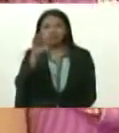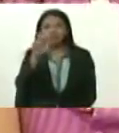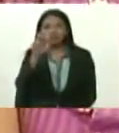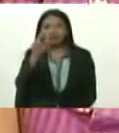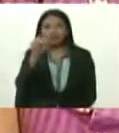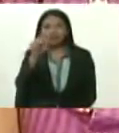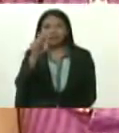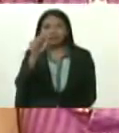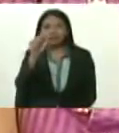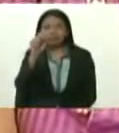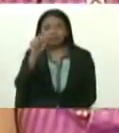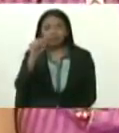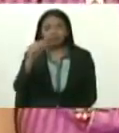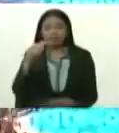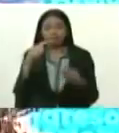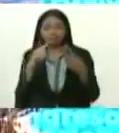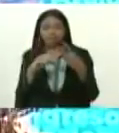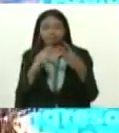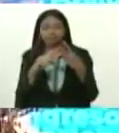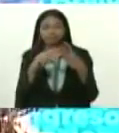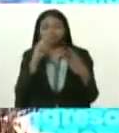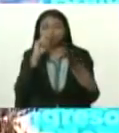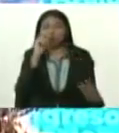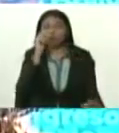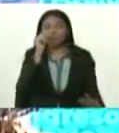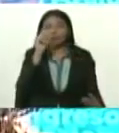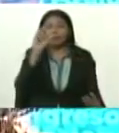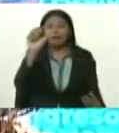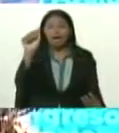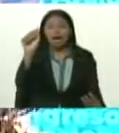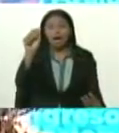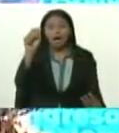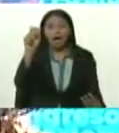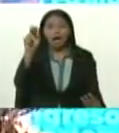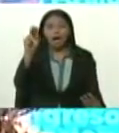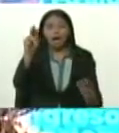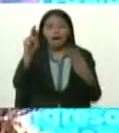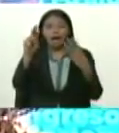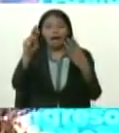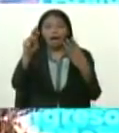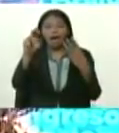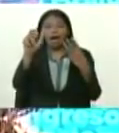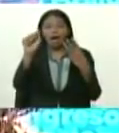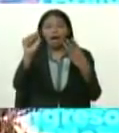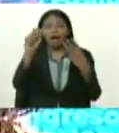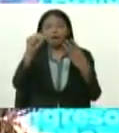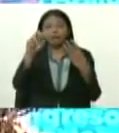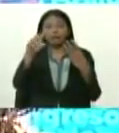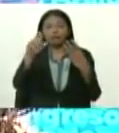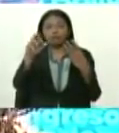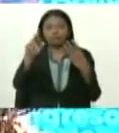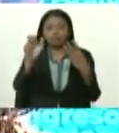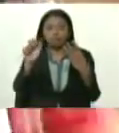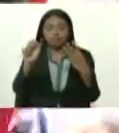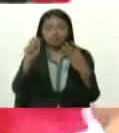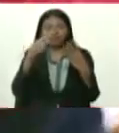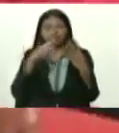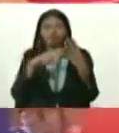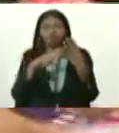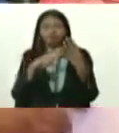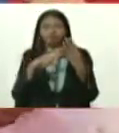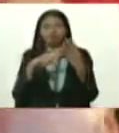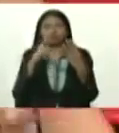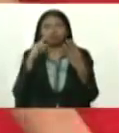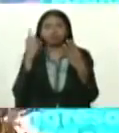A Andrés Camco, Camico, a Taimir Briceño,